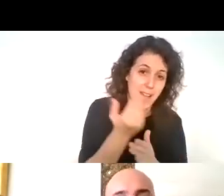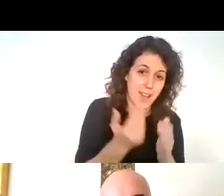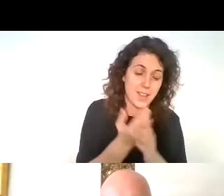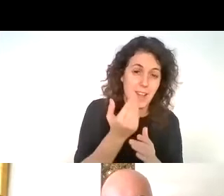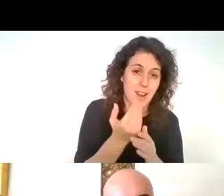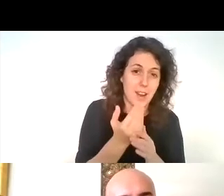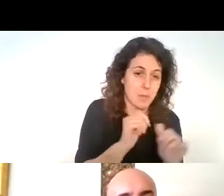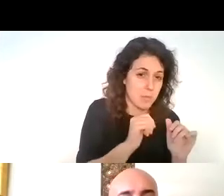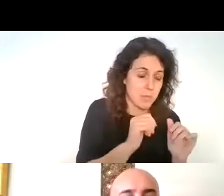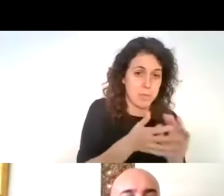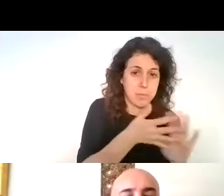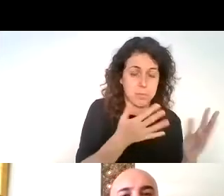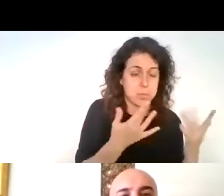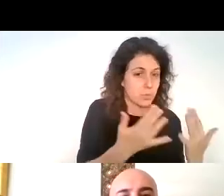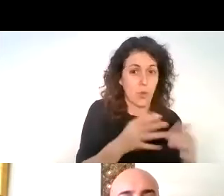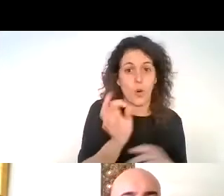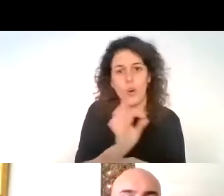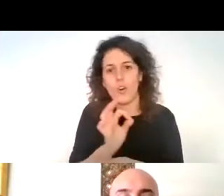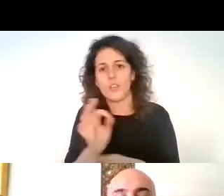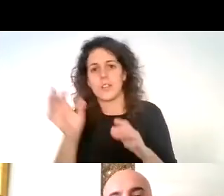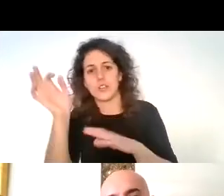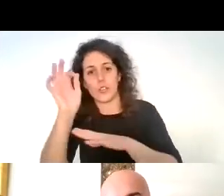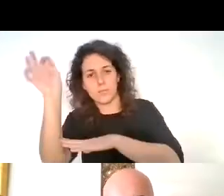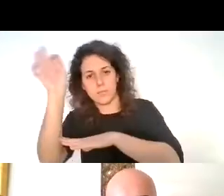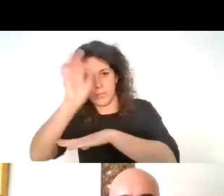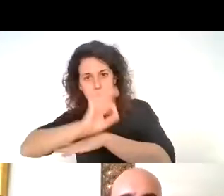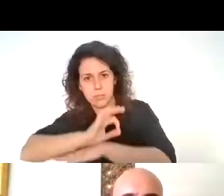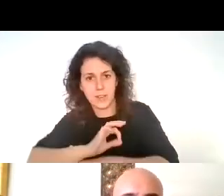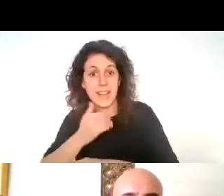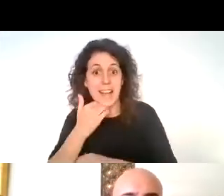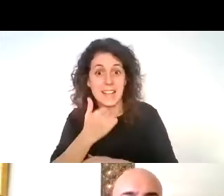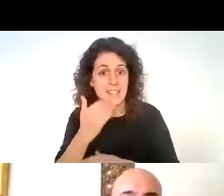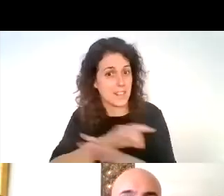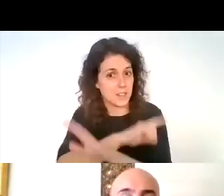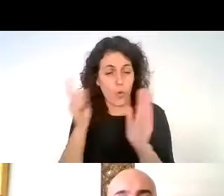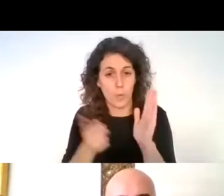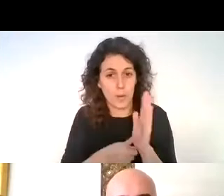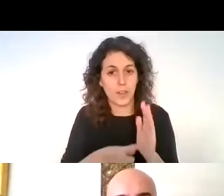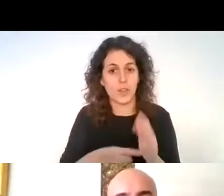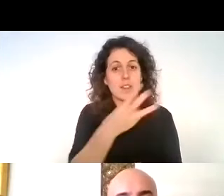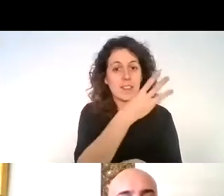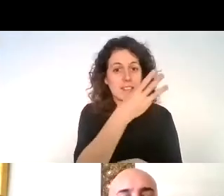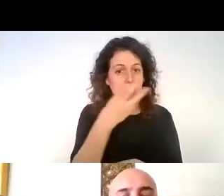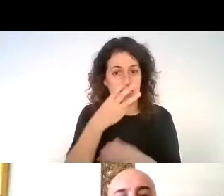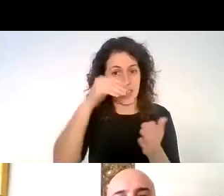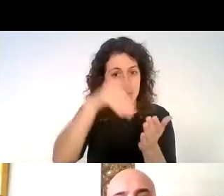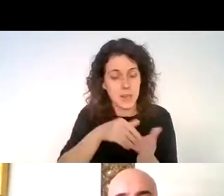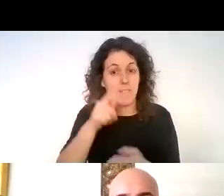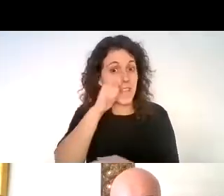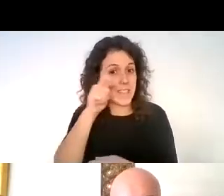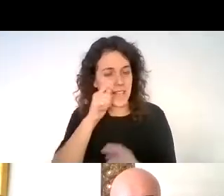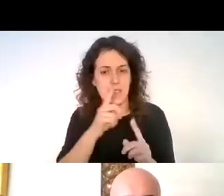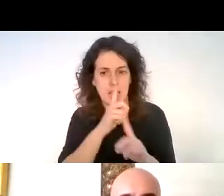sol, calculamos que nos acercaremos a las 300.000 personas al año. Y ahora les vuelvo a recordar que